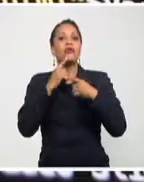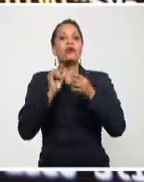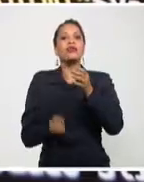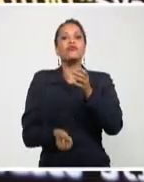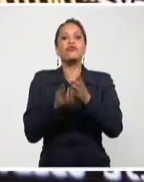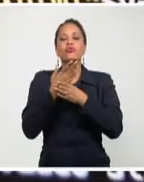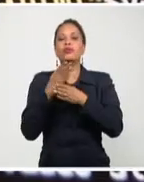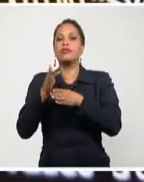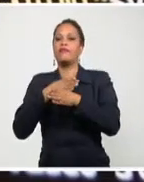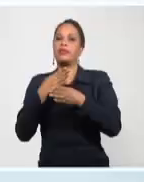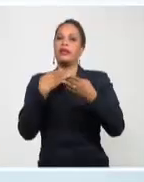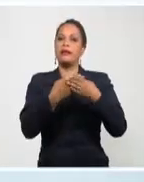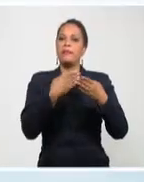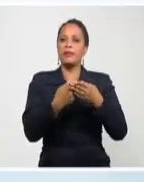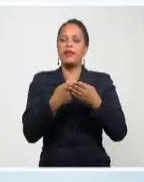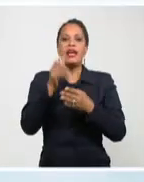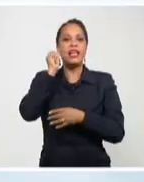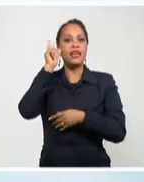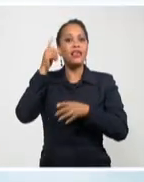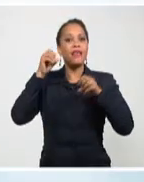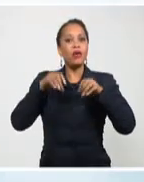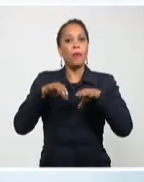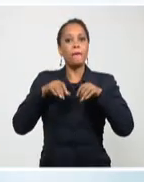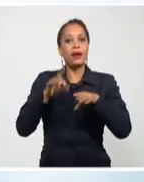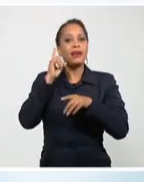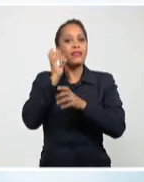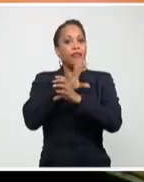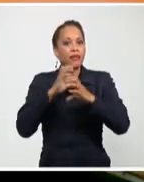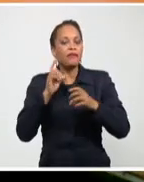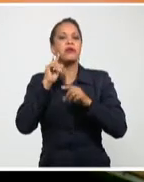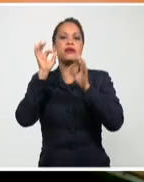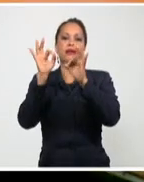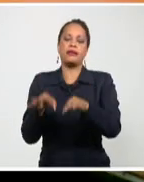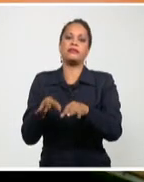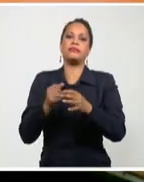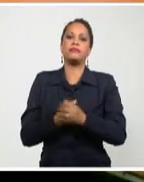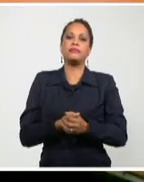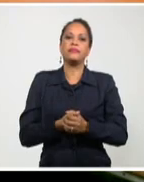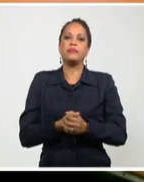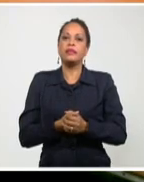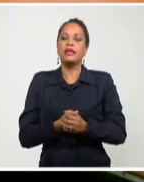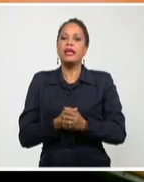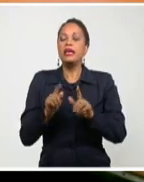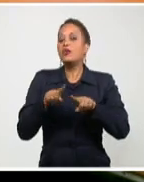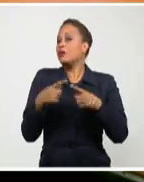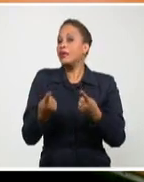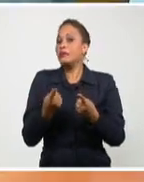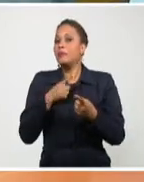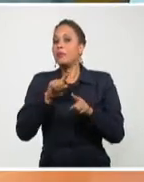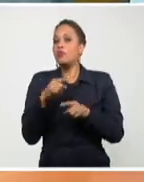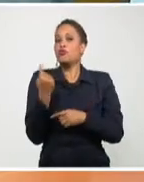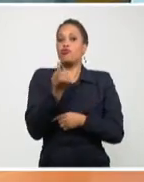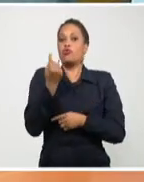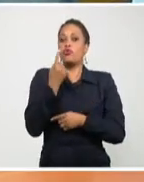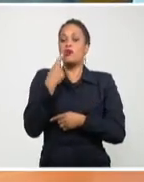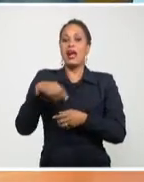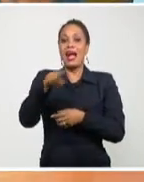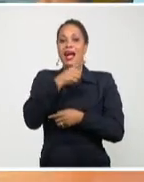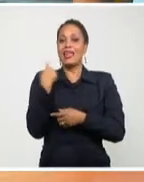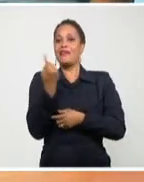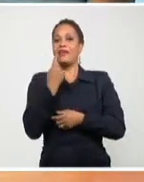empresas. De hecho, la idea de los parques científicos es esa. Y eso tiene que ocurrir no solamente a nivel de país, eso tiene